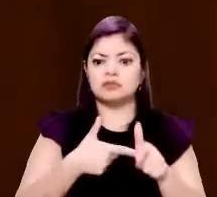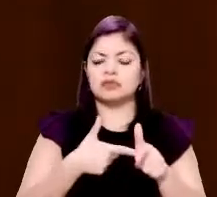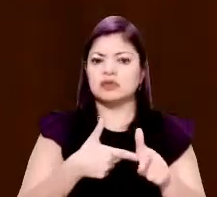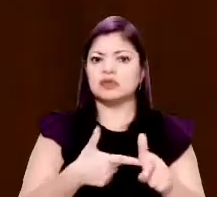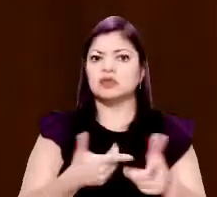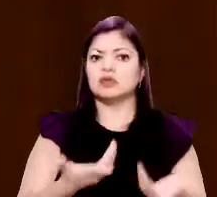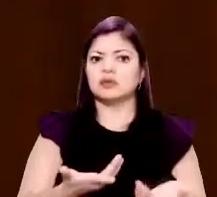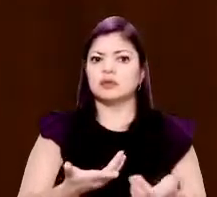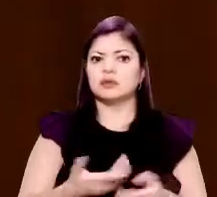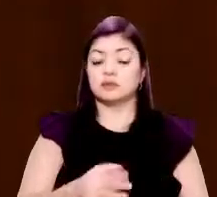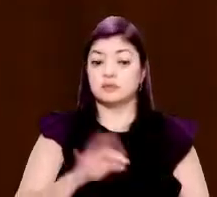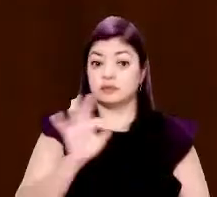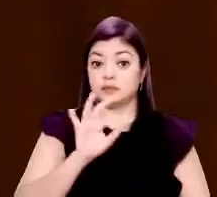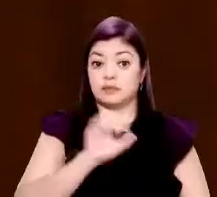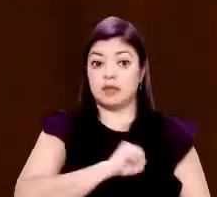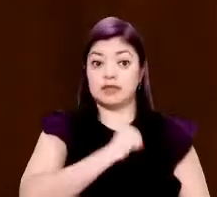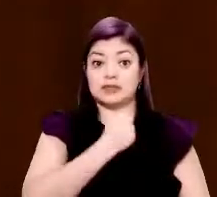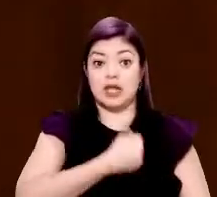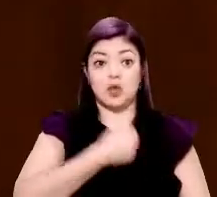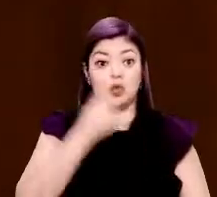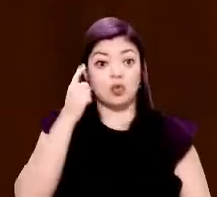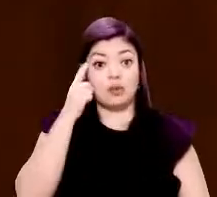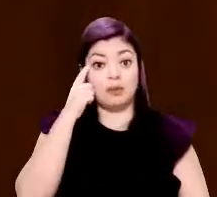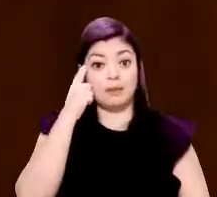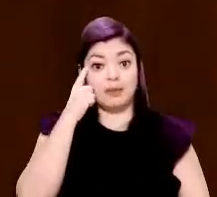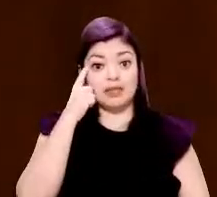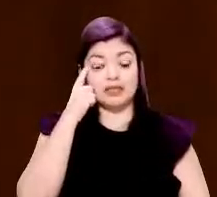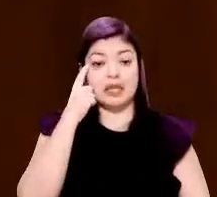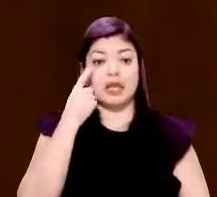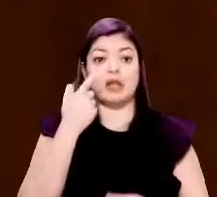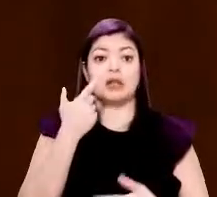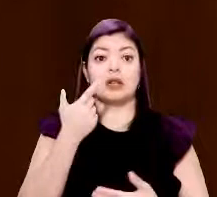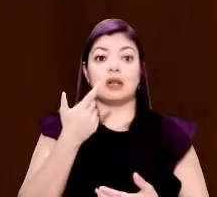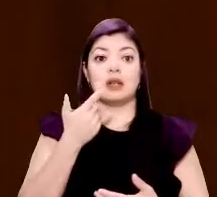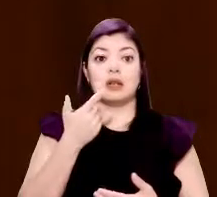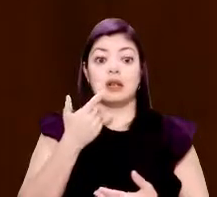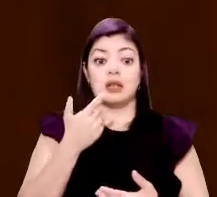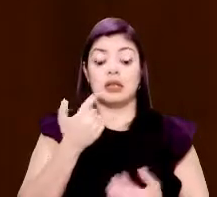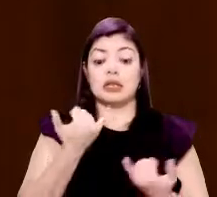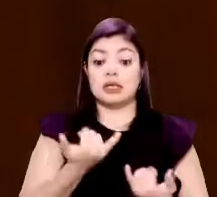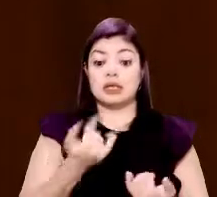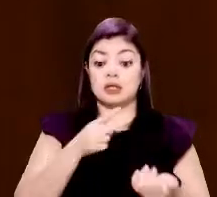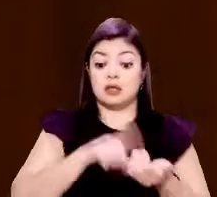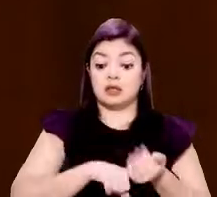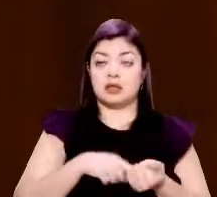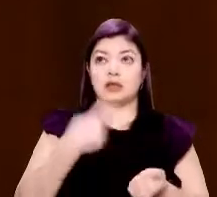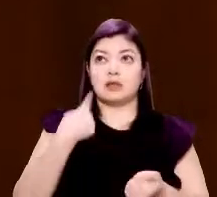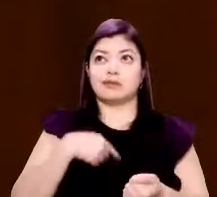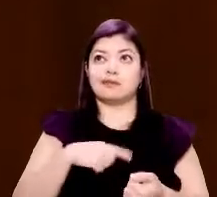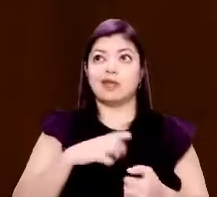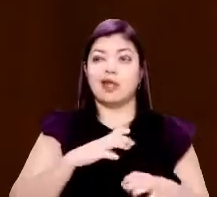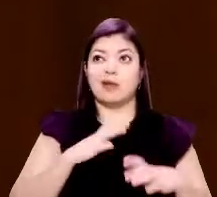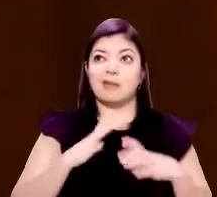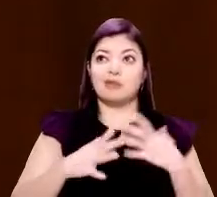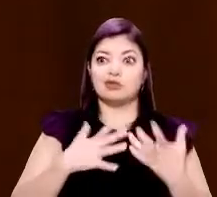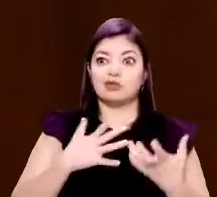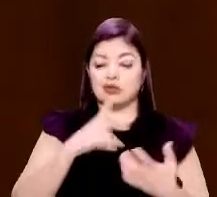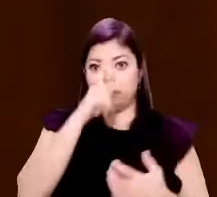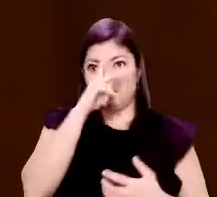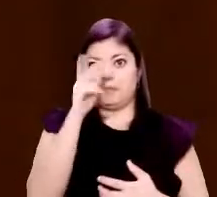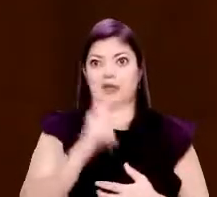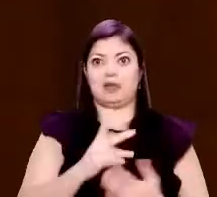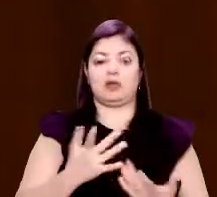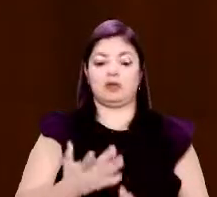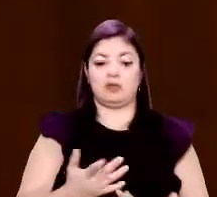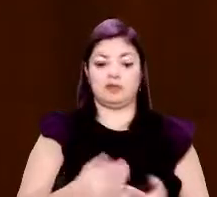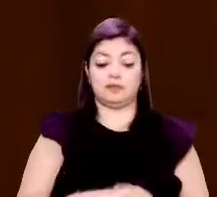hablamos de salud mental y emocional, nos va peor, secretario. En el 2021,